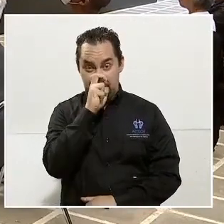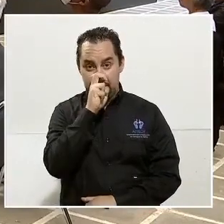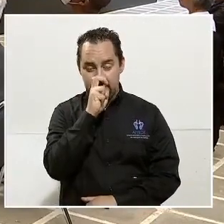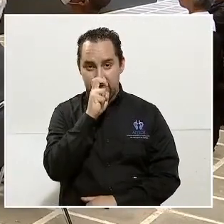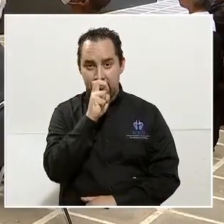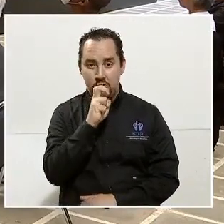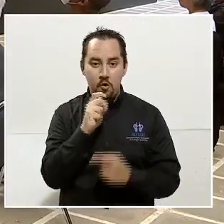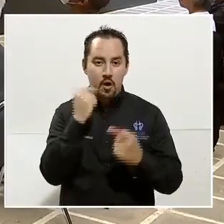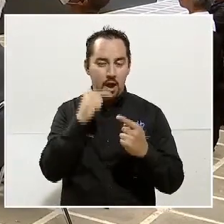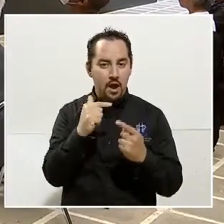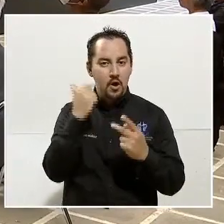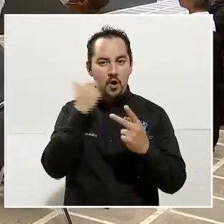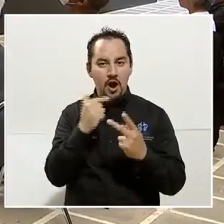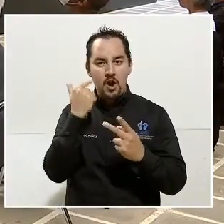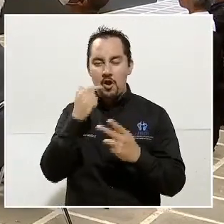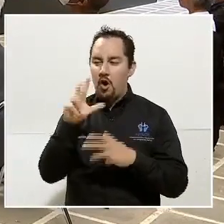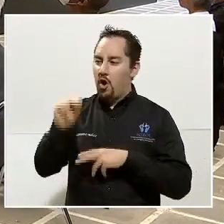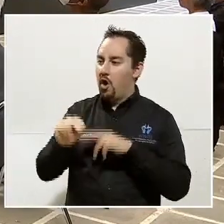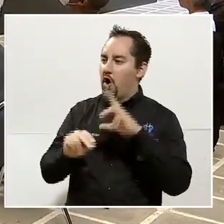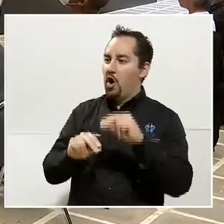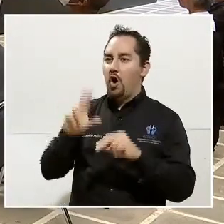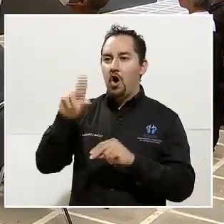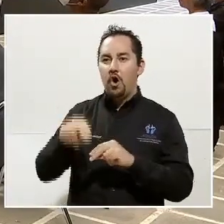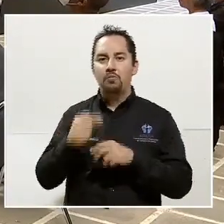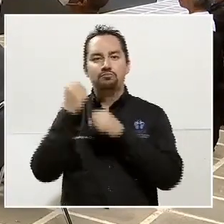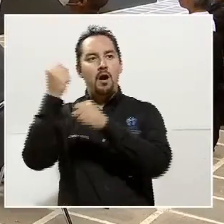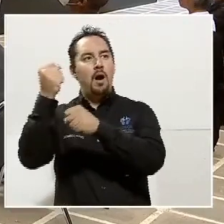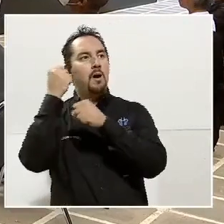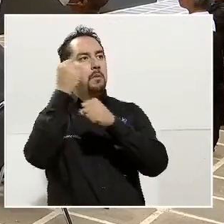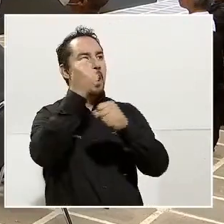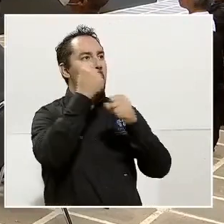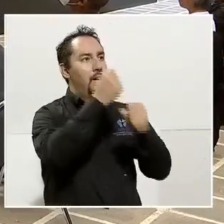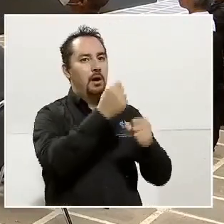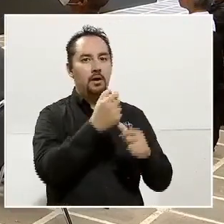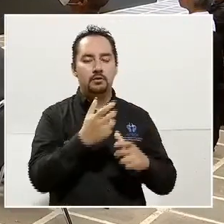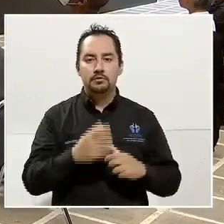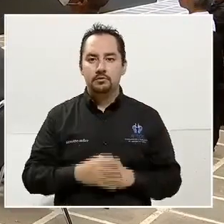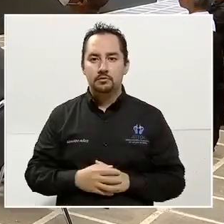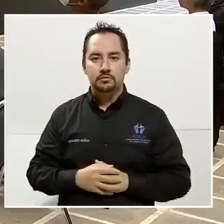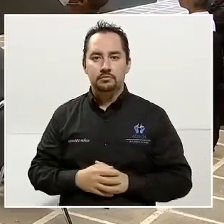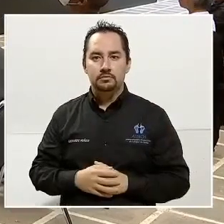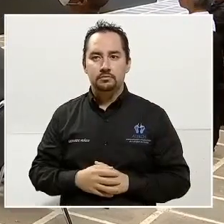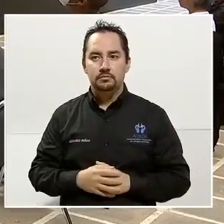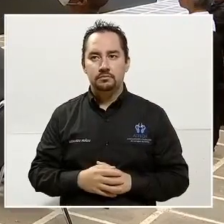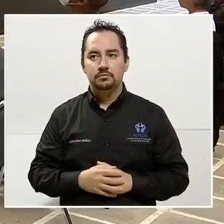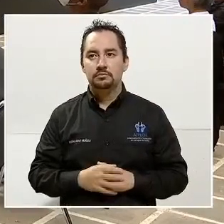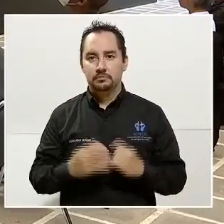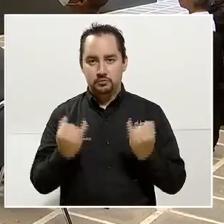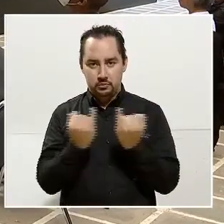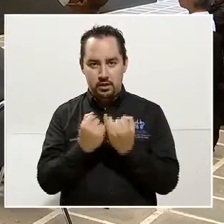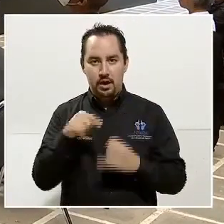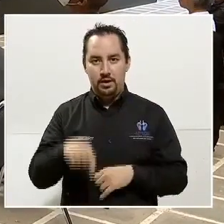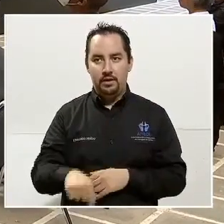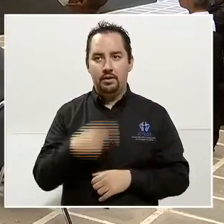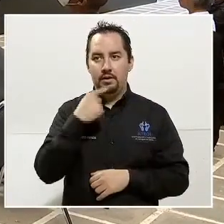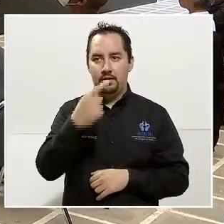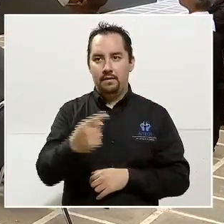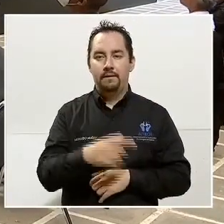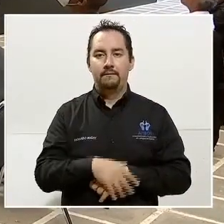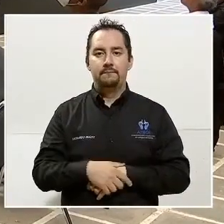no querían y se movieron intereses, como aquí se dijo.